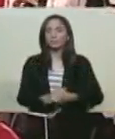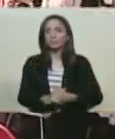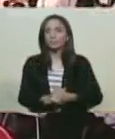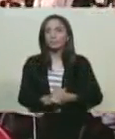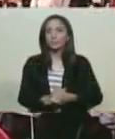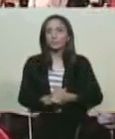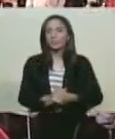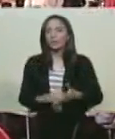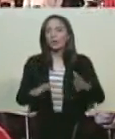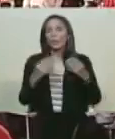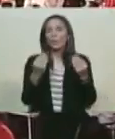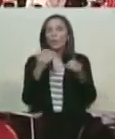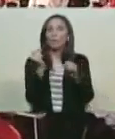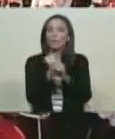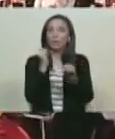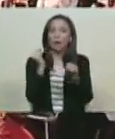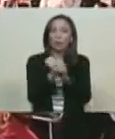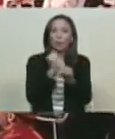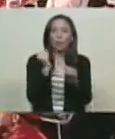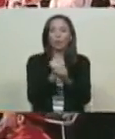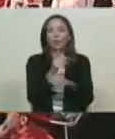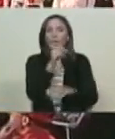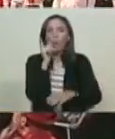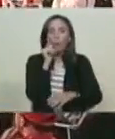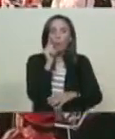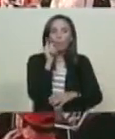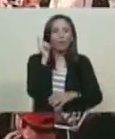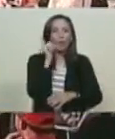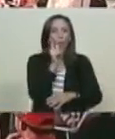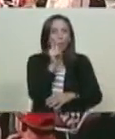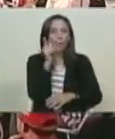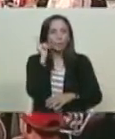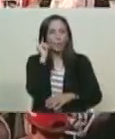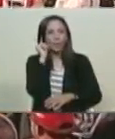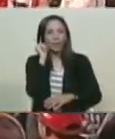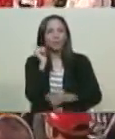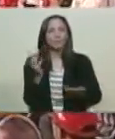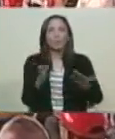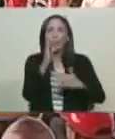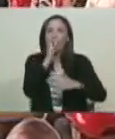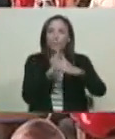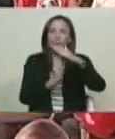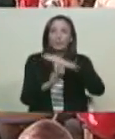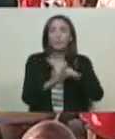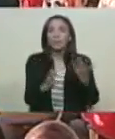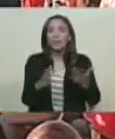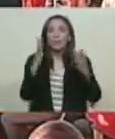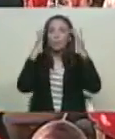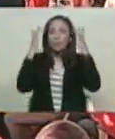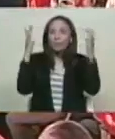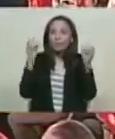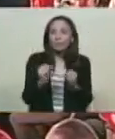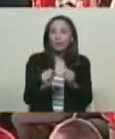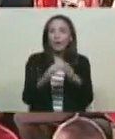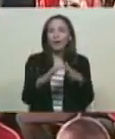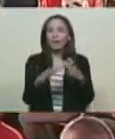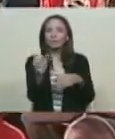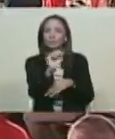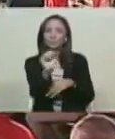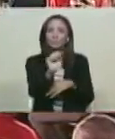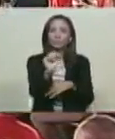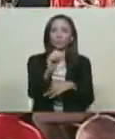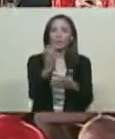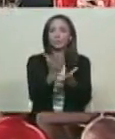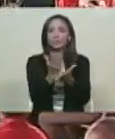trabajadores de base, ustedes, los hombres y mujeres humildes, ustedes, los profesionales venezolanos, sean los que están